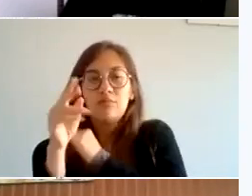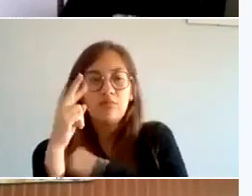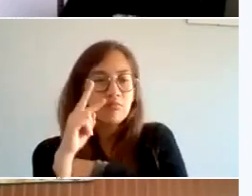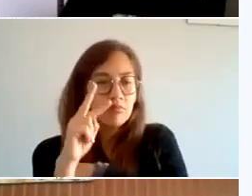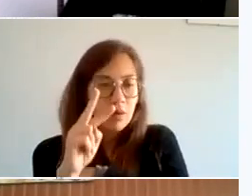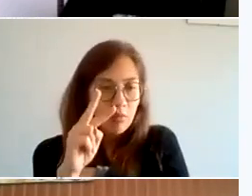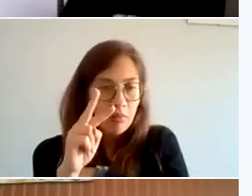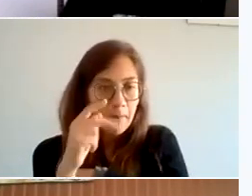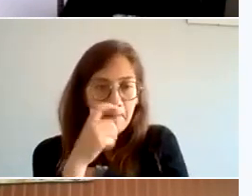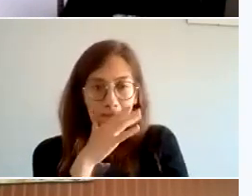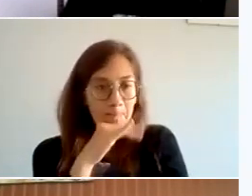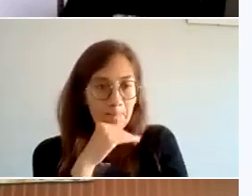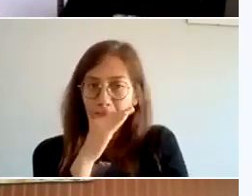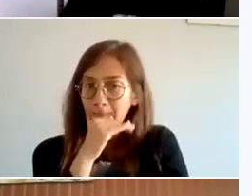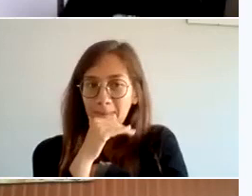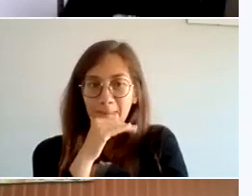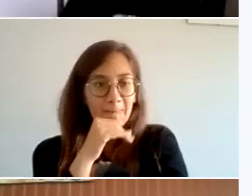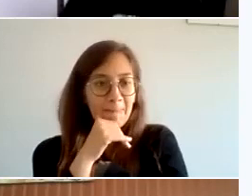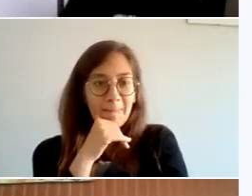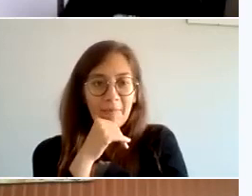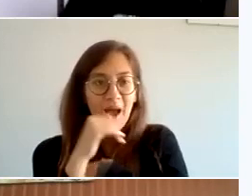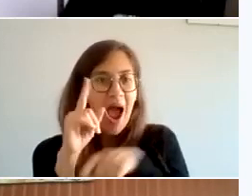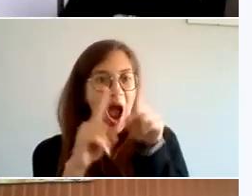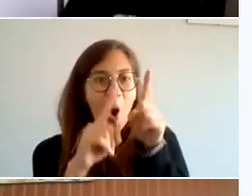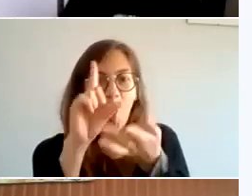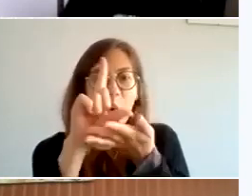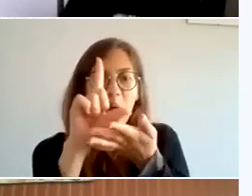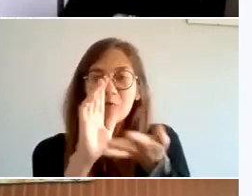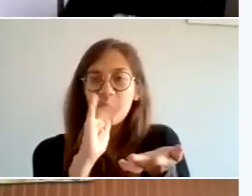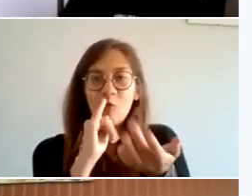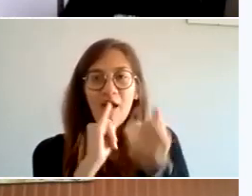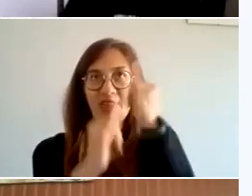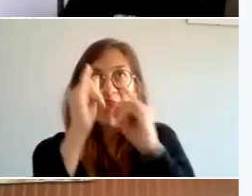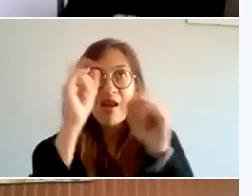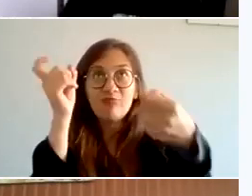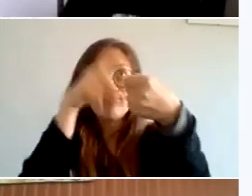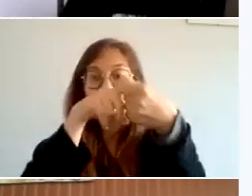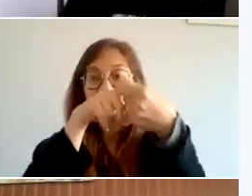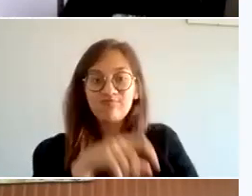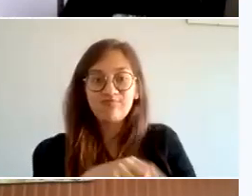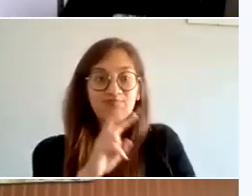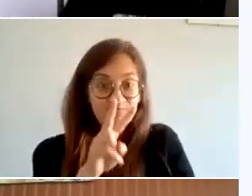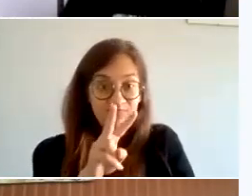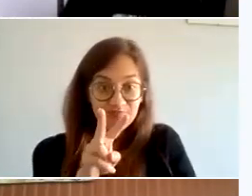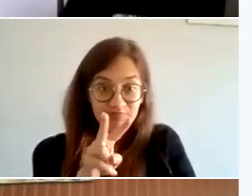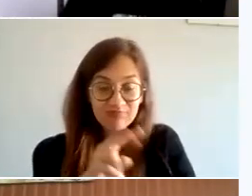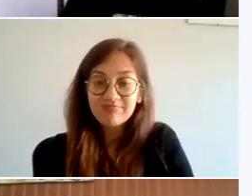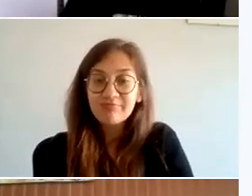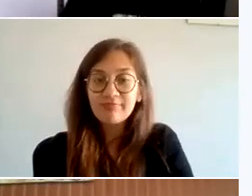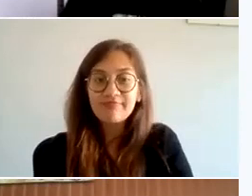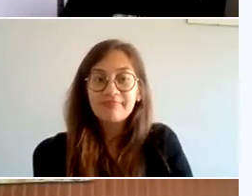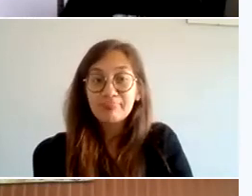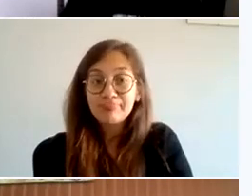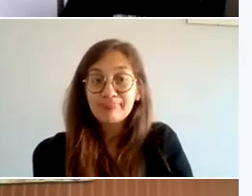tienen, simplemente no tienen cobertura por zonas geográficas, zonas territoriales. Si nosotros cambiamos de conectividad,